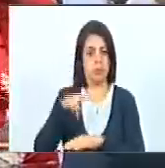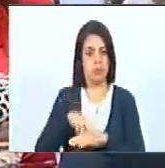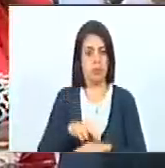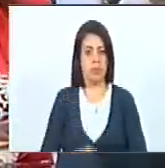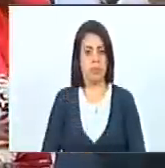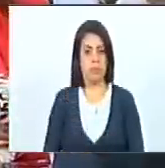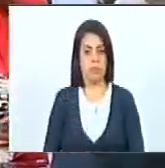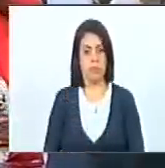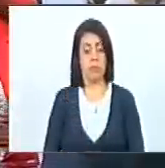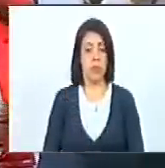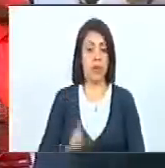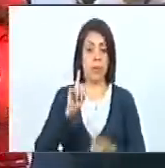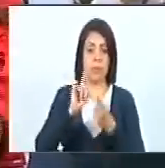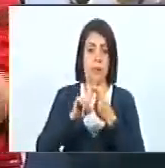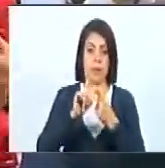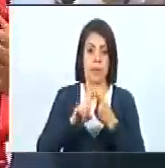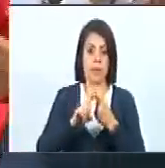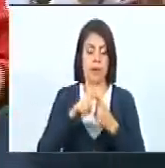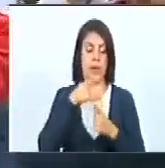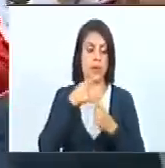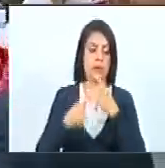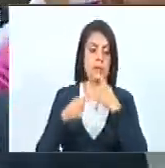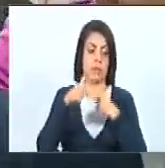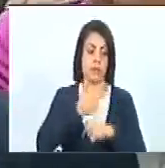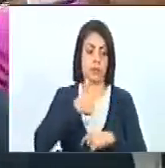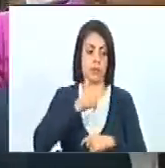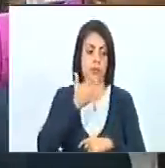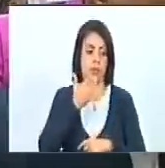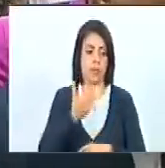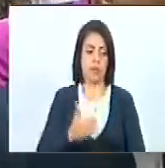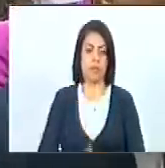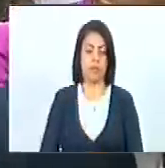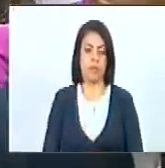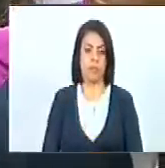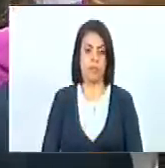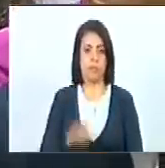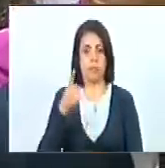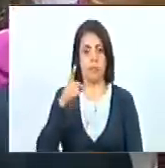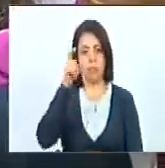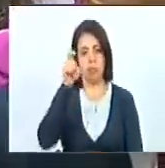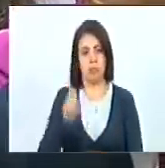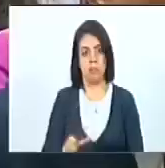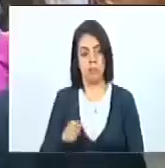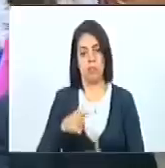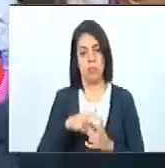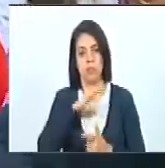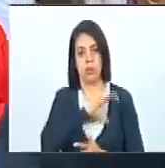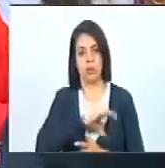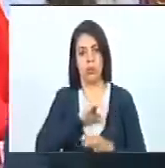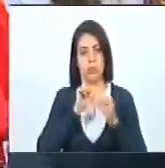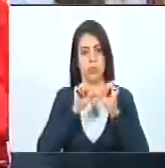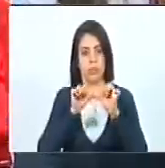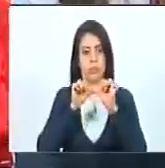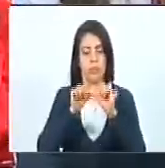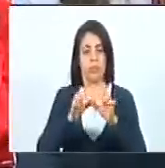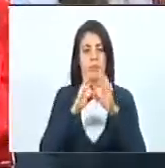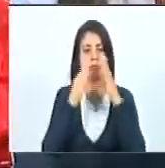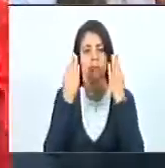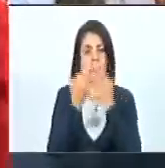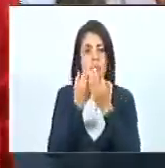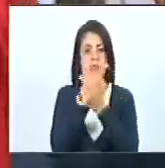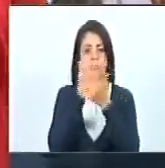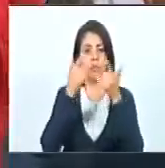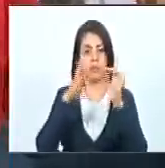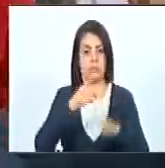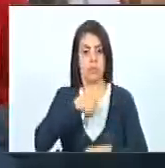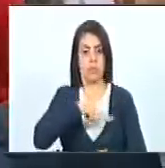Nacional. En primer lugar, decir que hemos solicitado el derecho a palabra a nombre de la Comisión Permanente de Familias,